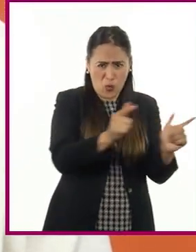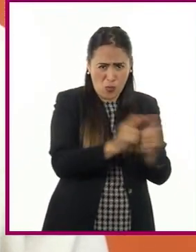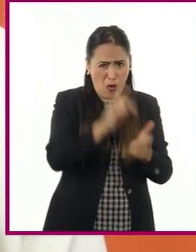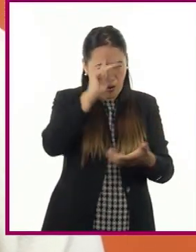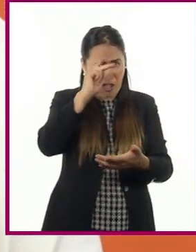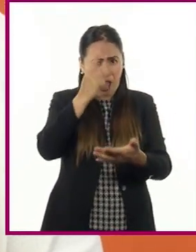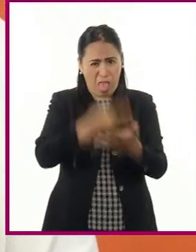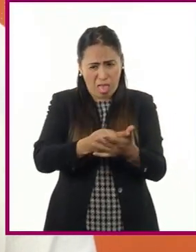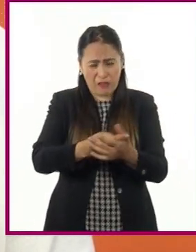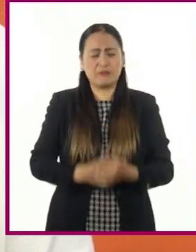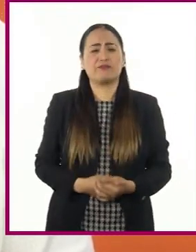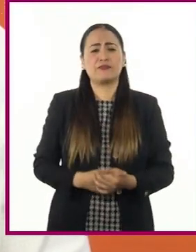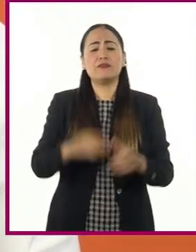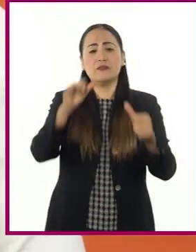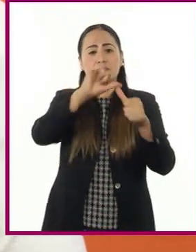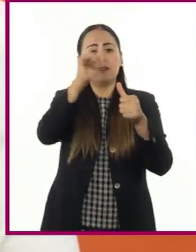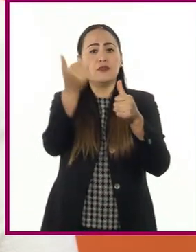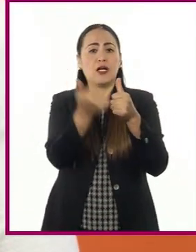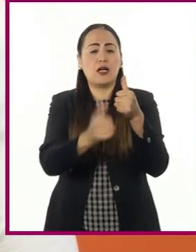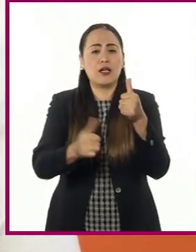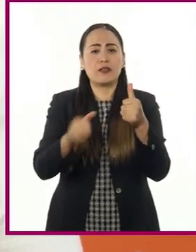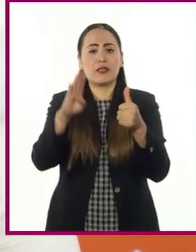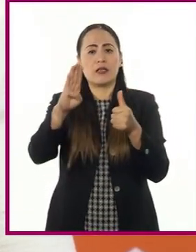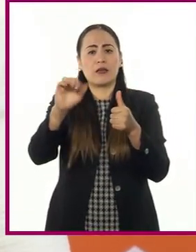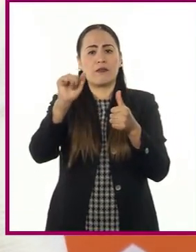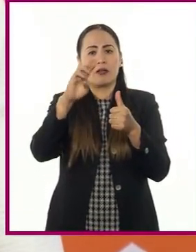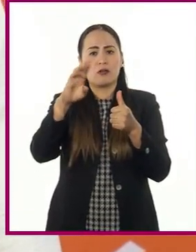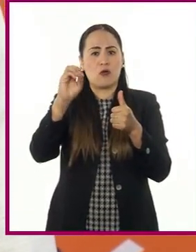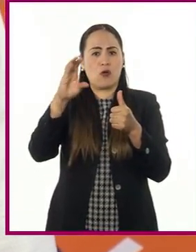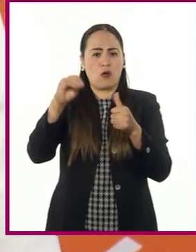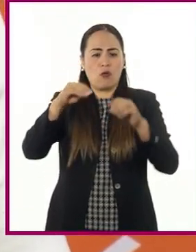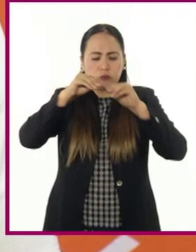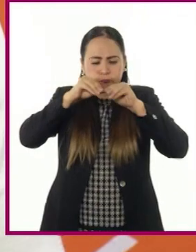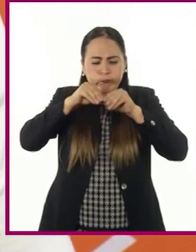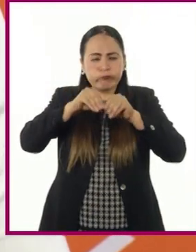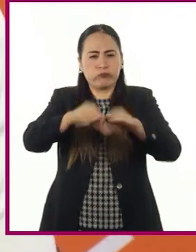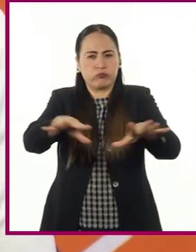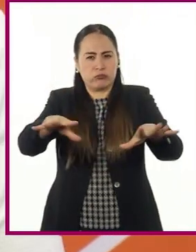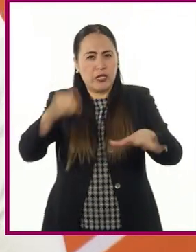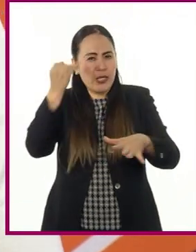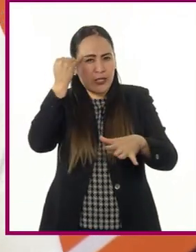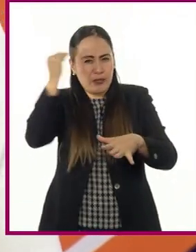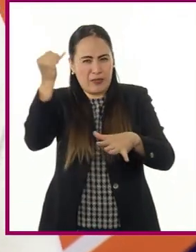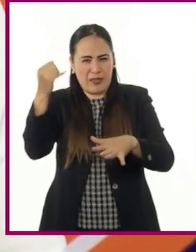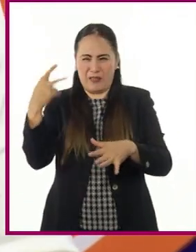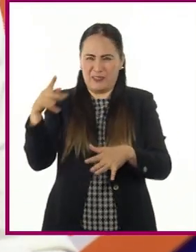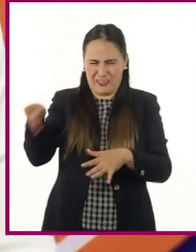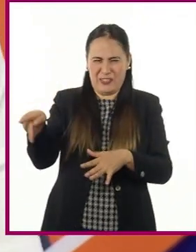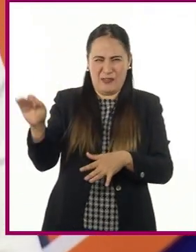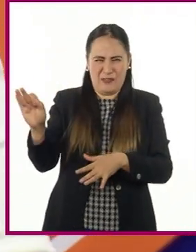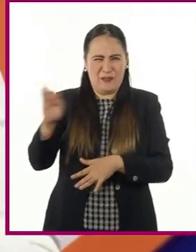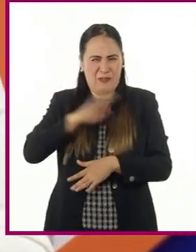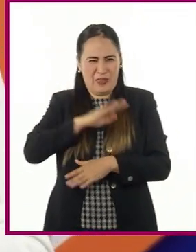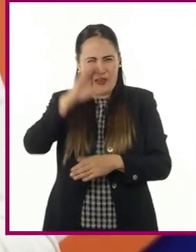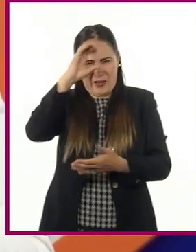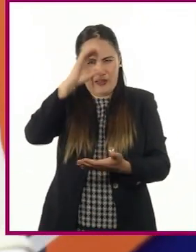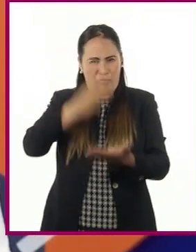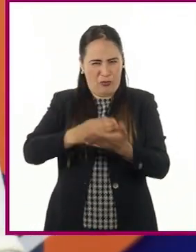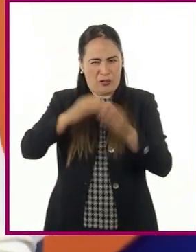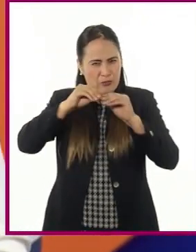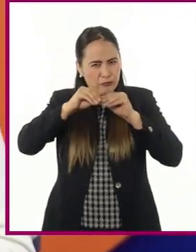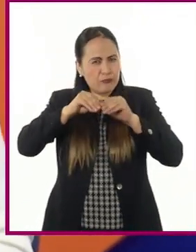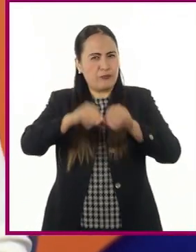fue utilizado como medio propagandístico para la difusión de la fe católica, pero también es